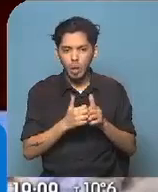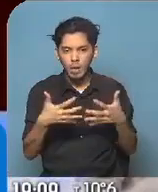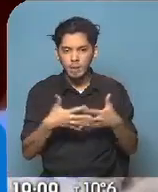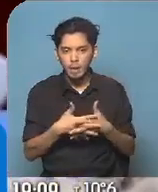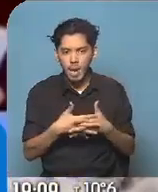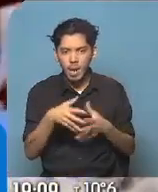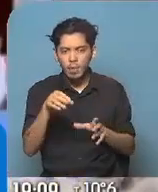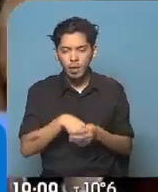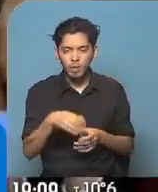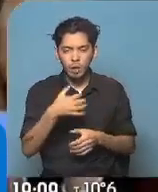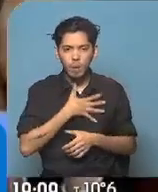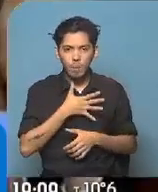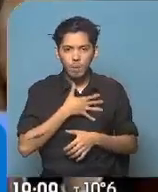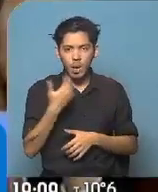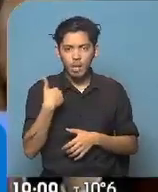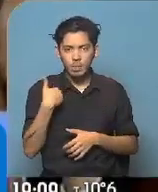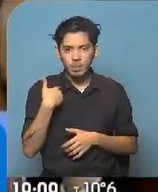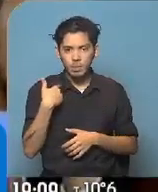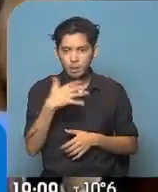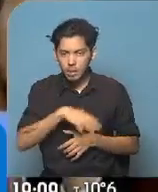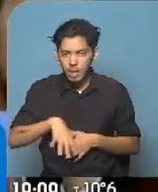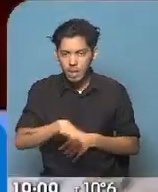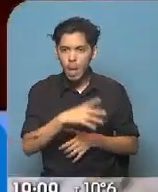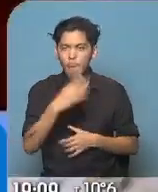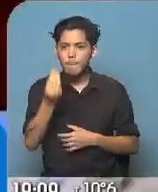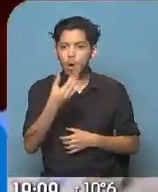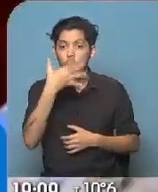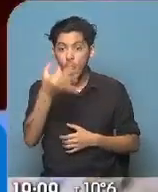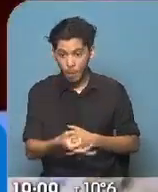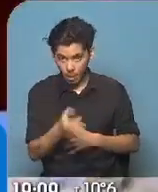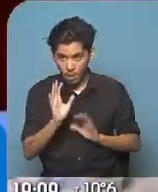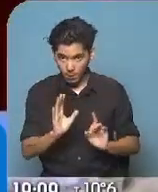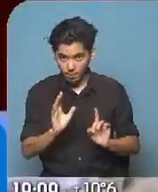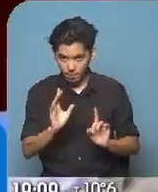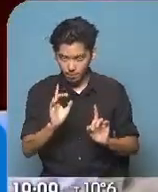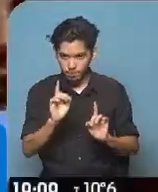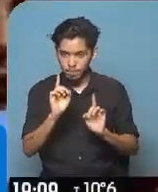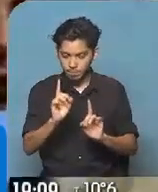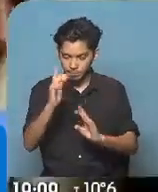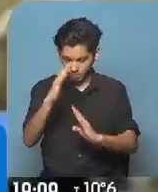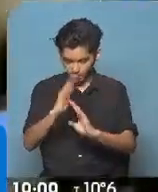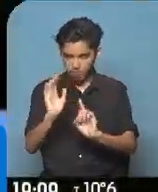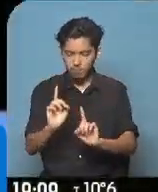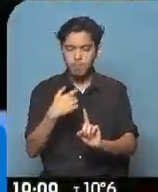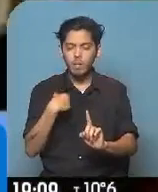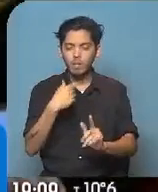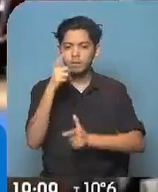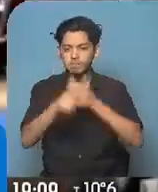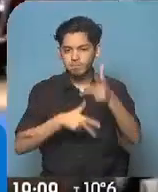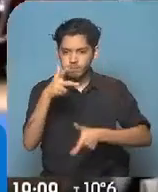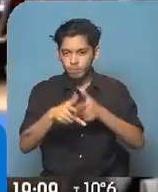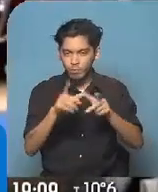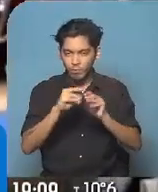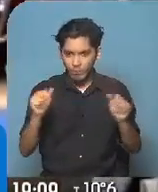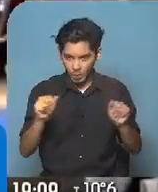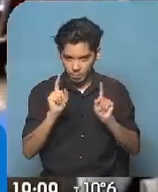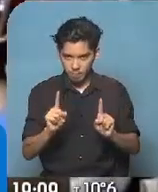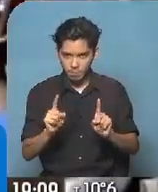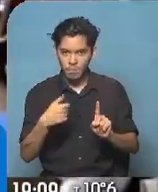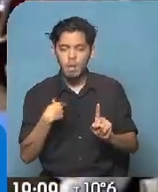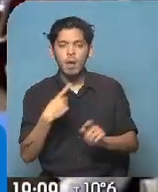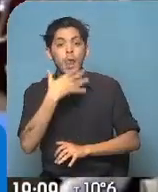en la república argentina porque la verdad permítanme que me que me exprese la verdad que me parece